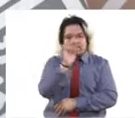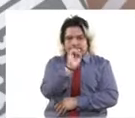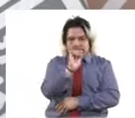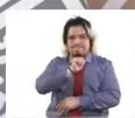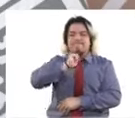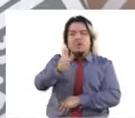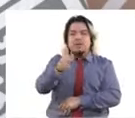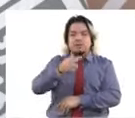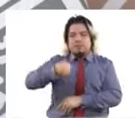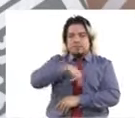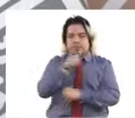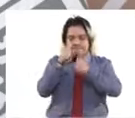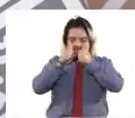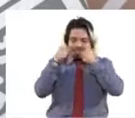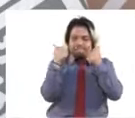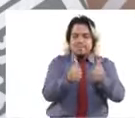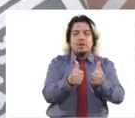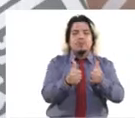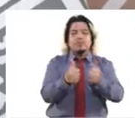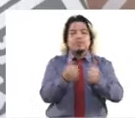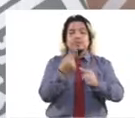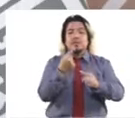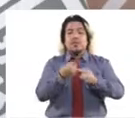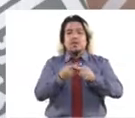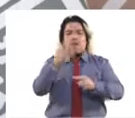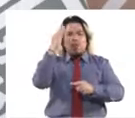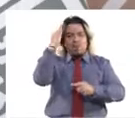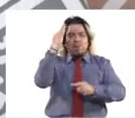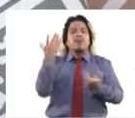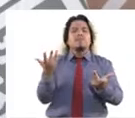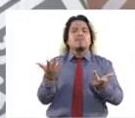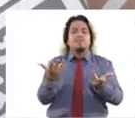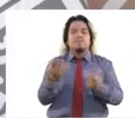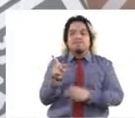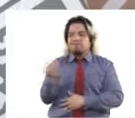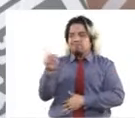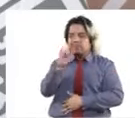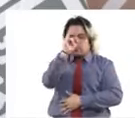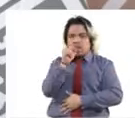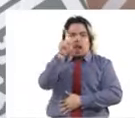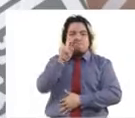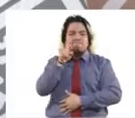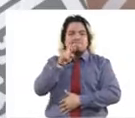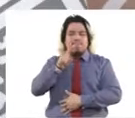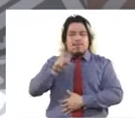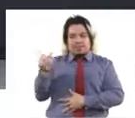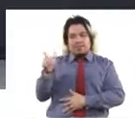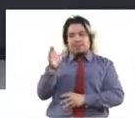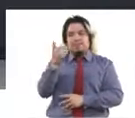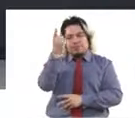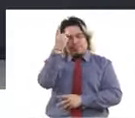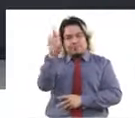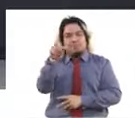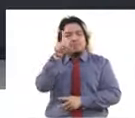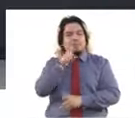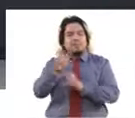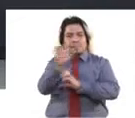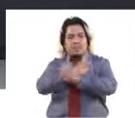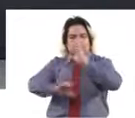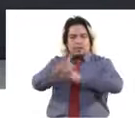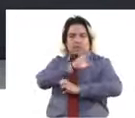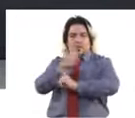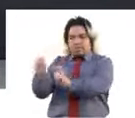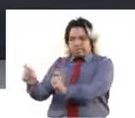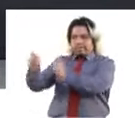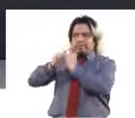esfuerzos. Bajo el liderazgo, visión y apoyo que nos ha dado la jefa de gobierno, la doctora Claudia Sheinbaum, hemos avanzado